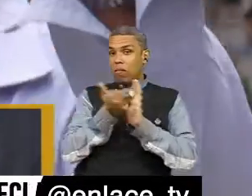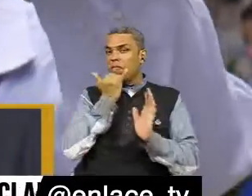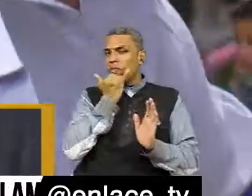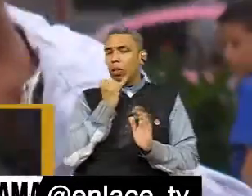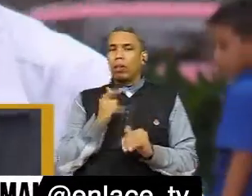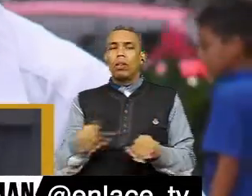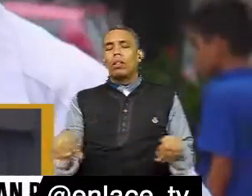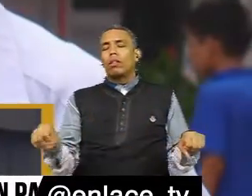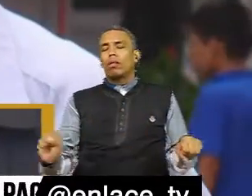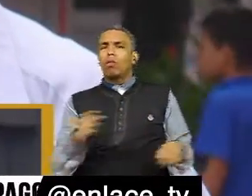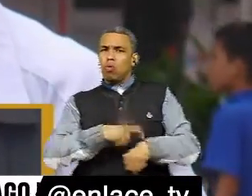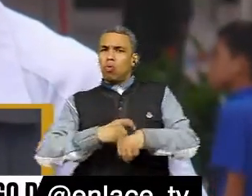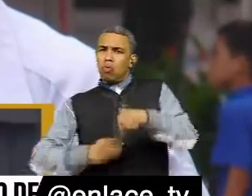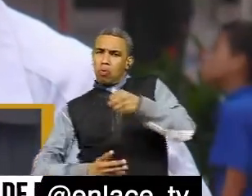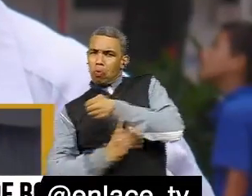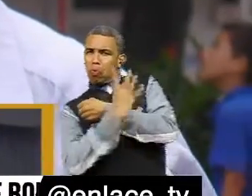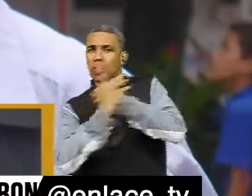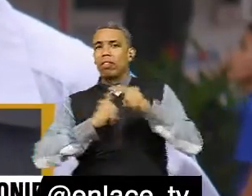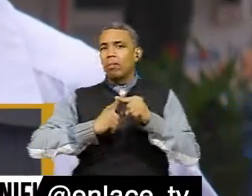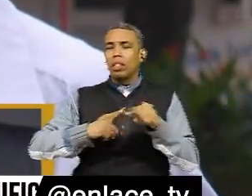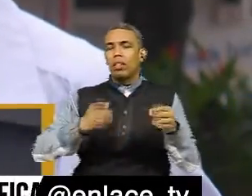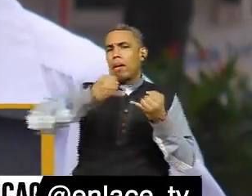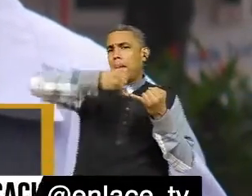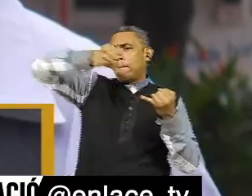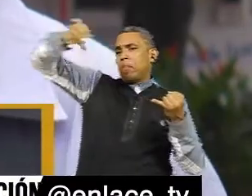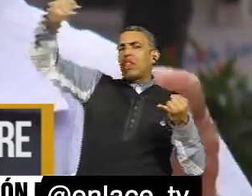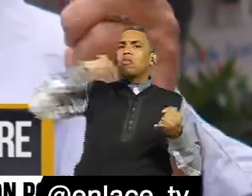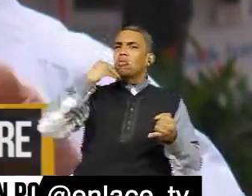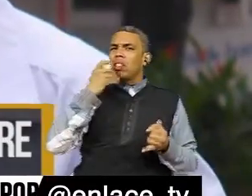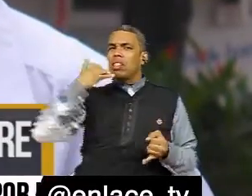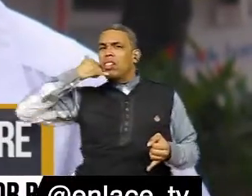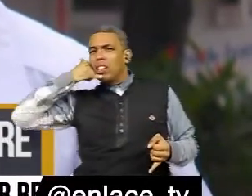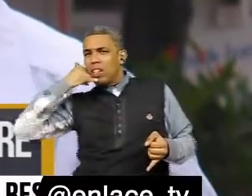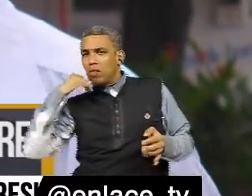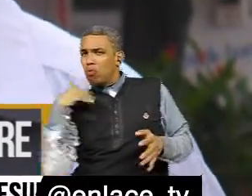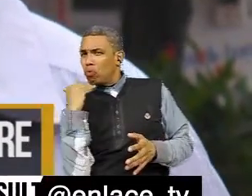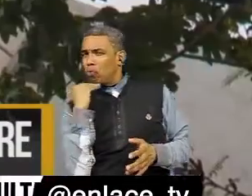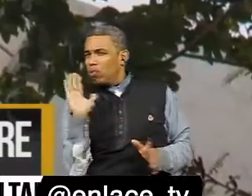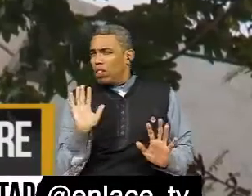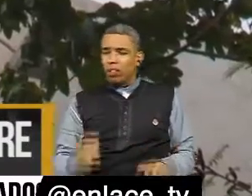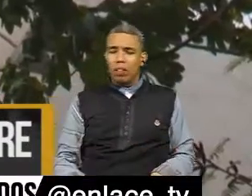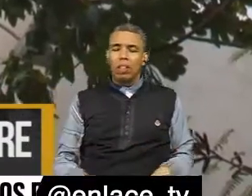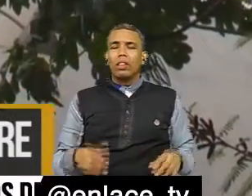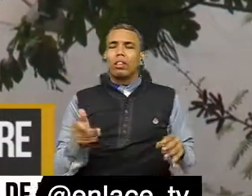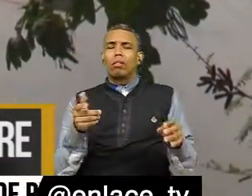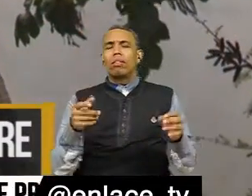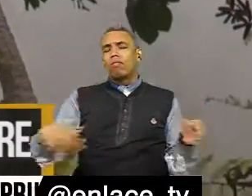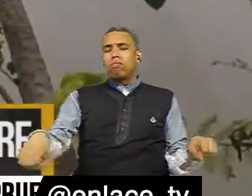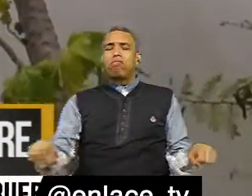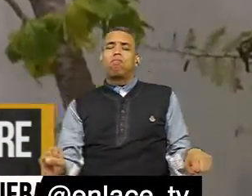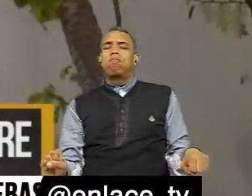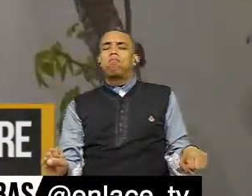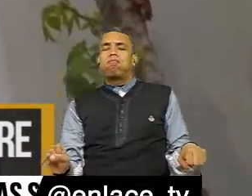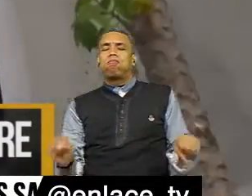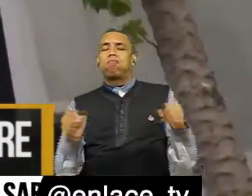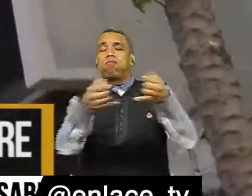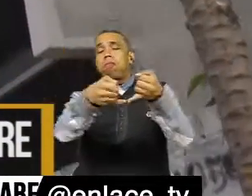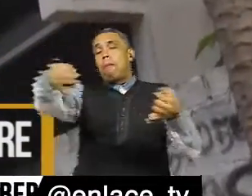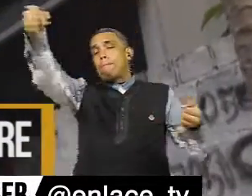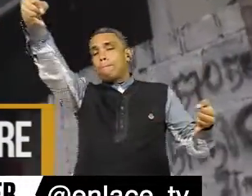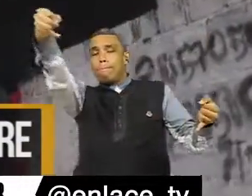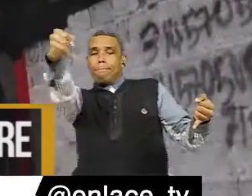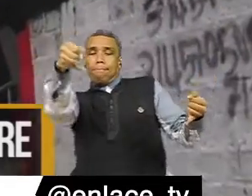un cable que estaba descolgado, no sé si es de teléfono o de qué es, estaba descolgado y aquí a la altura del cuello me enredó acá,